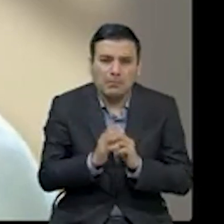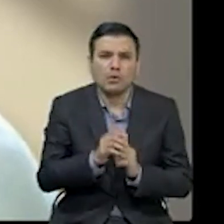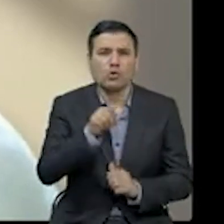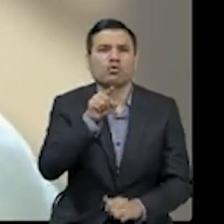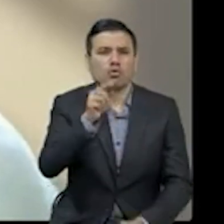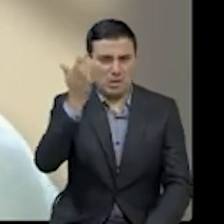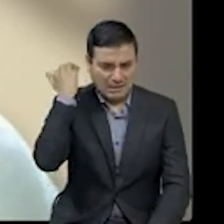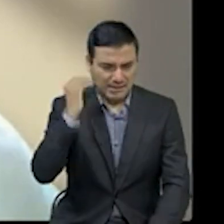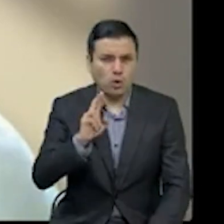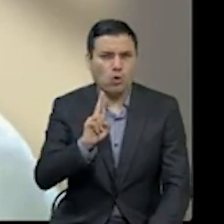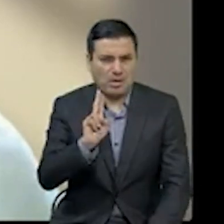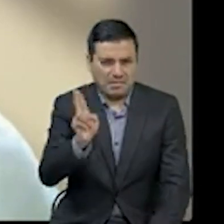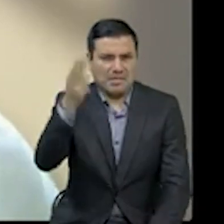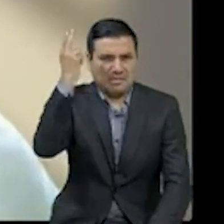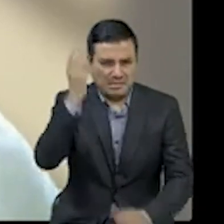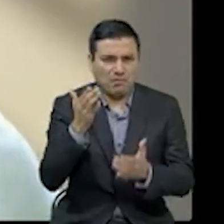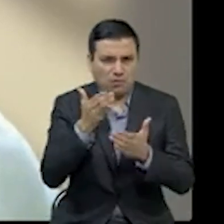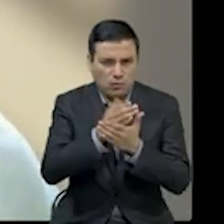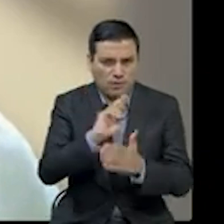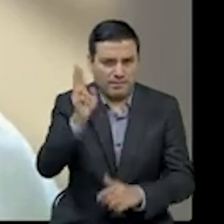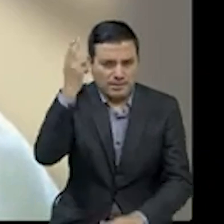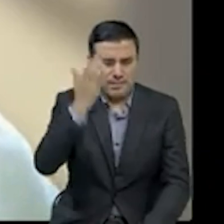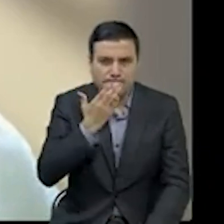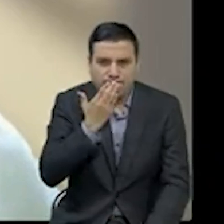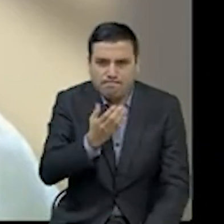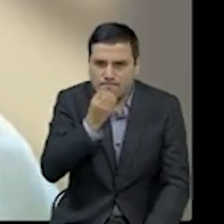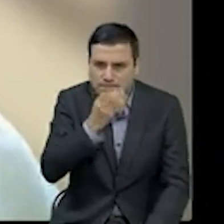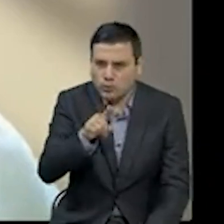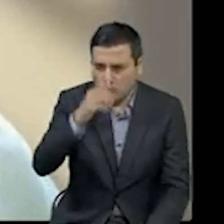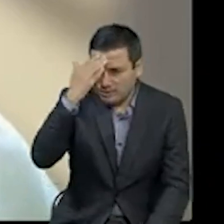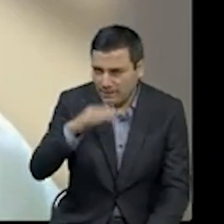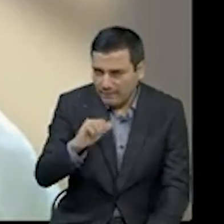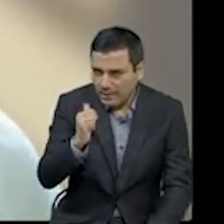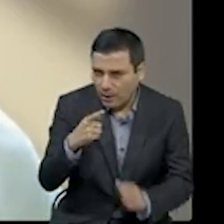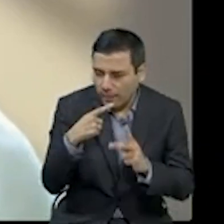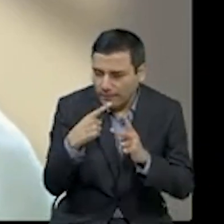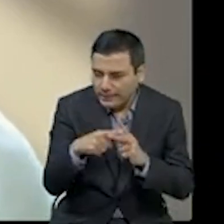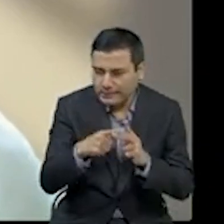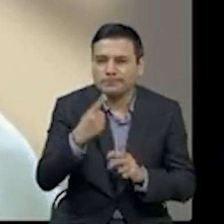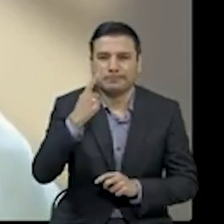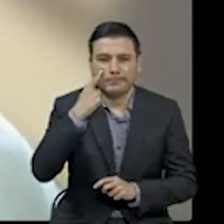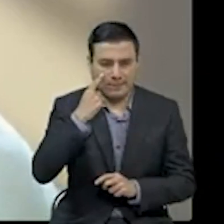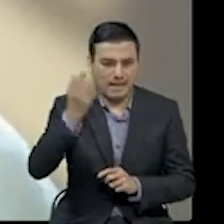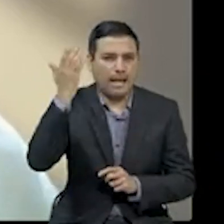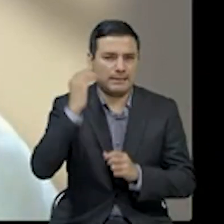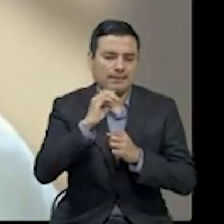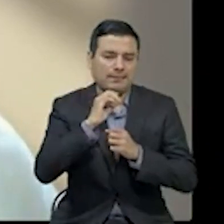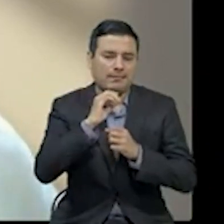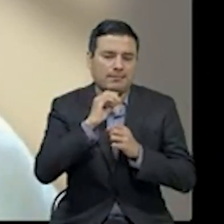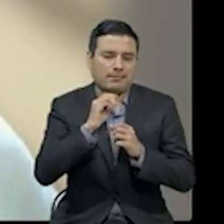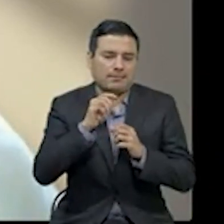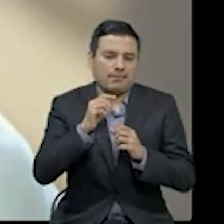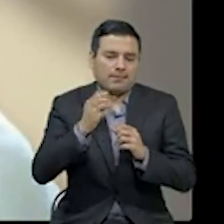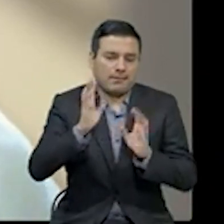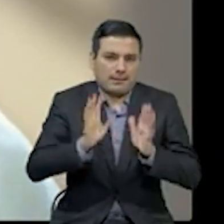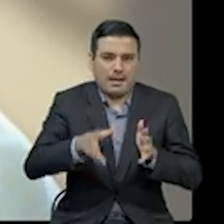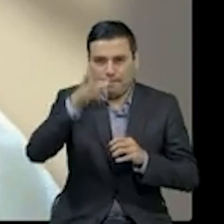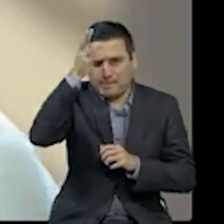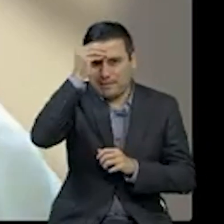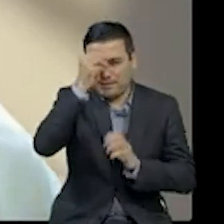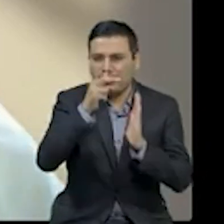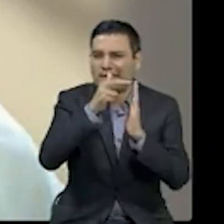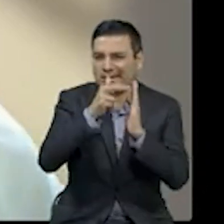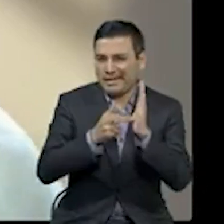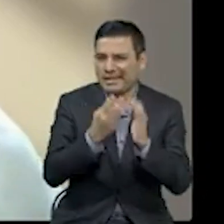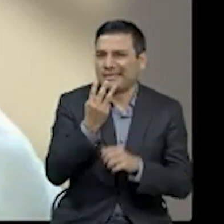universidad, y a una buena, así que usted sí sabe algo de matemáticas, y hace muchos años de la regla de 3. Entonces vamos a jugar